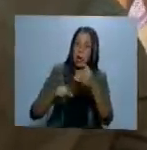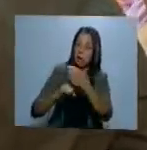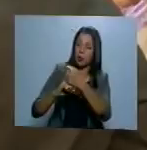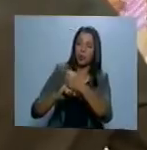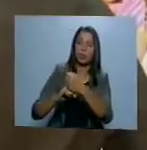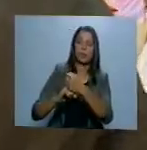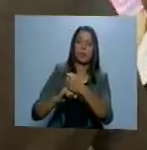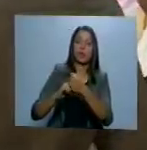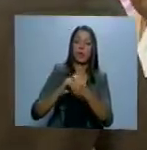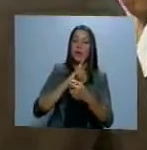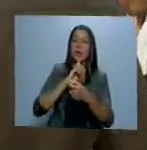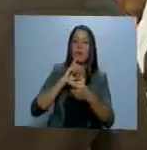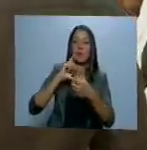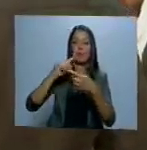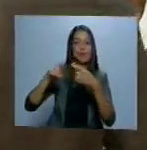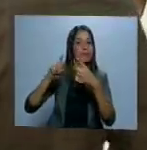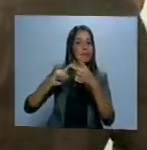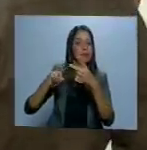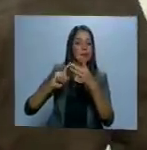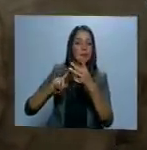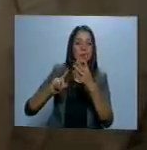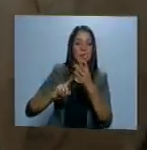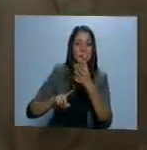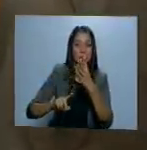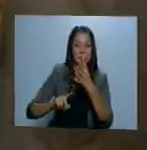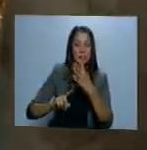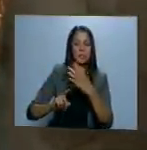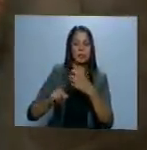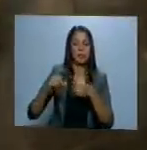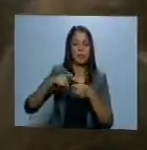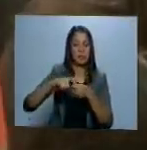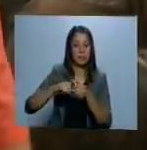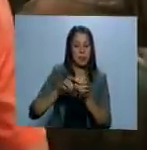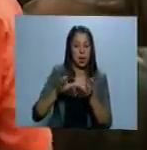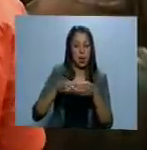conformada por diferentes constituyentes.